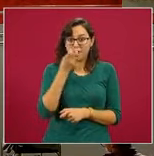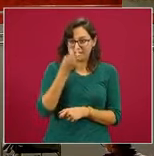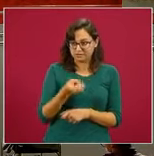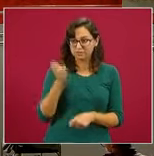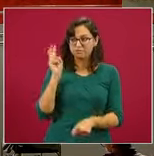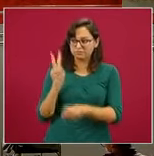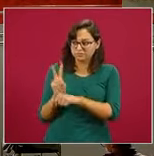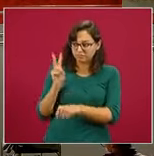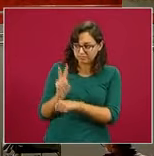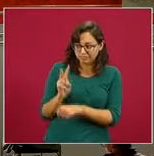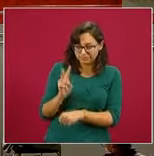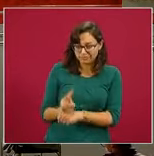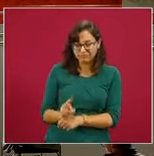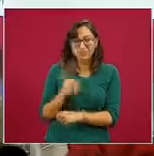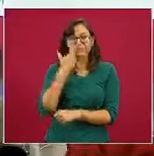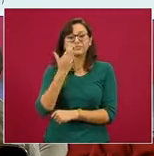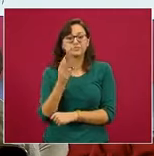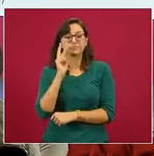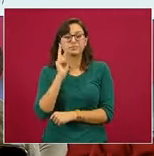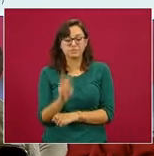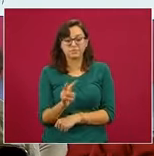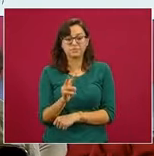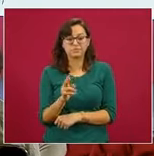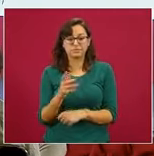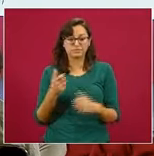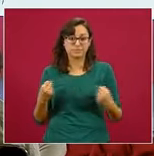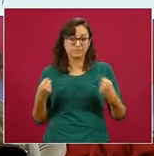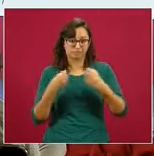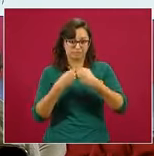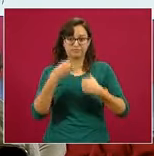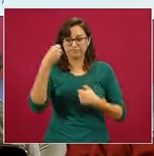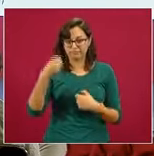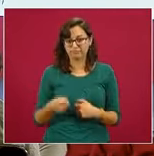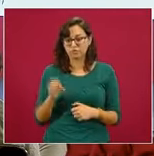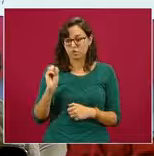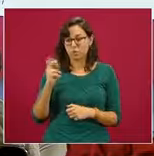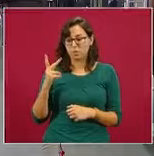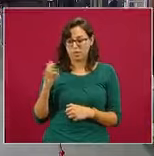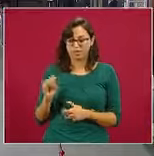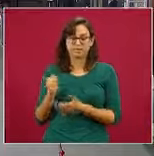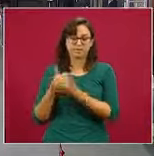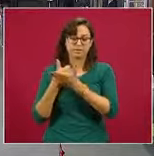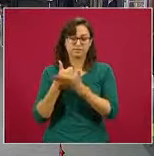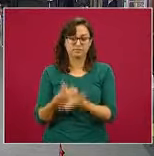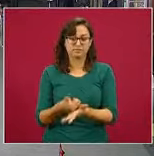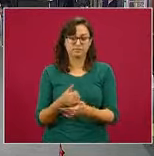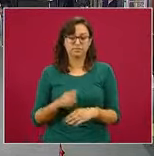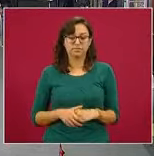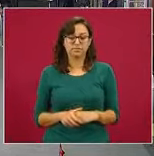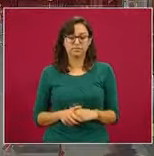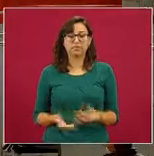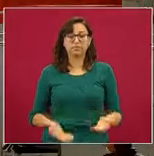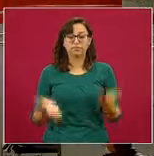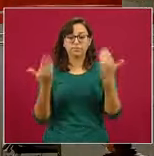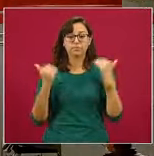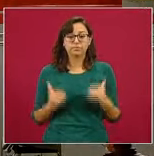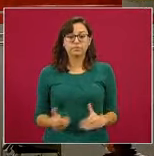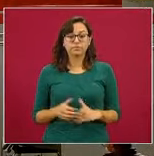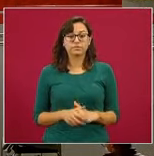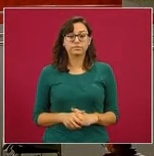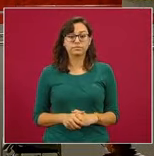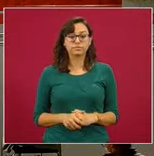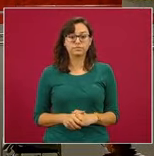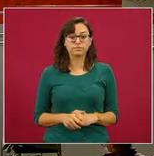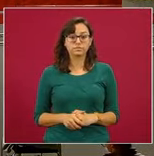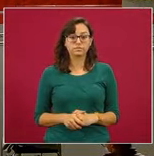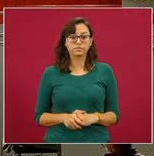también lo queremos y lo estamos estableciendo con la parte de la frontera sur, con la Organización Panamericana de la Salud. Si me da la siguiente, y